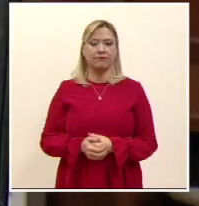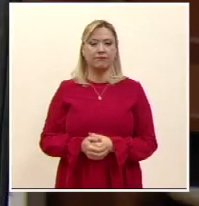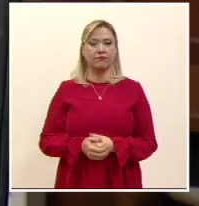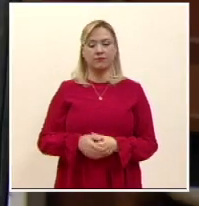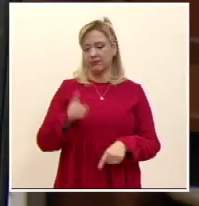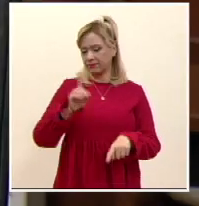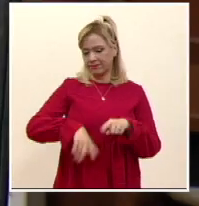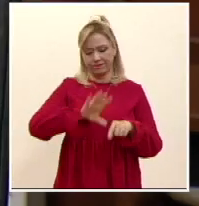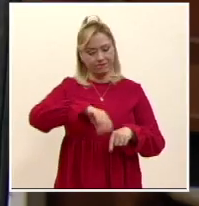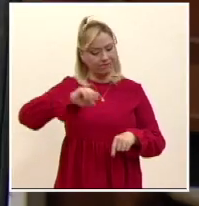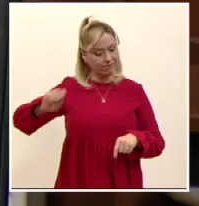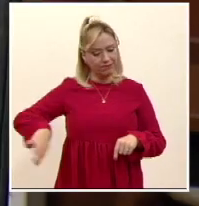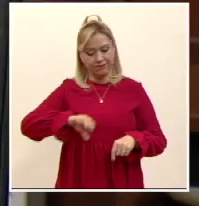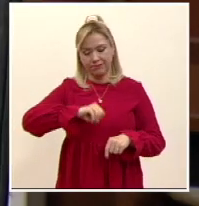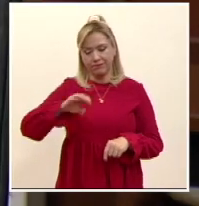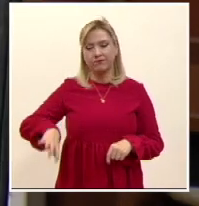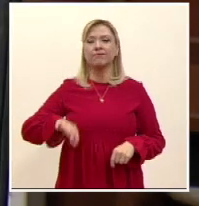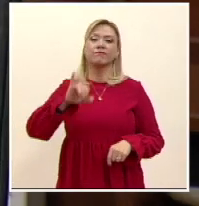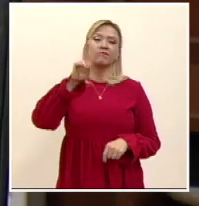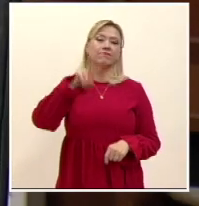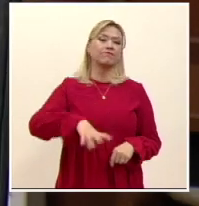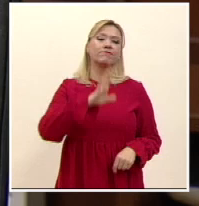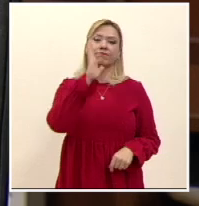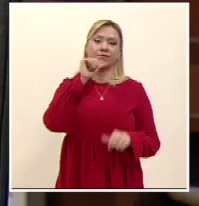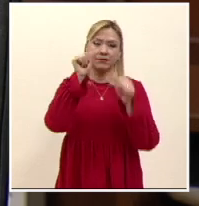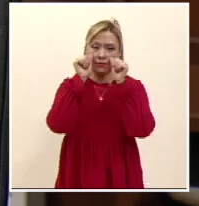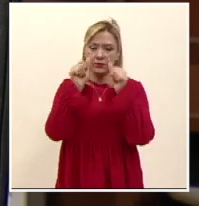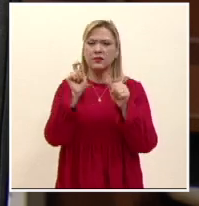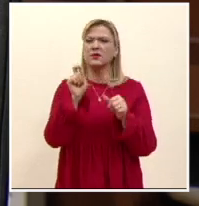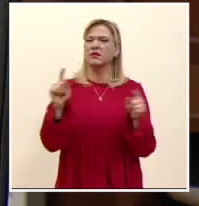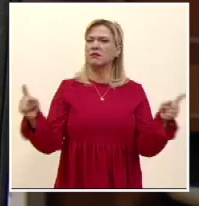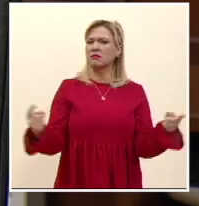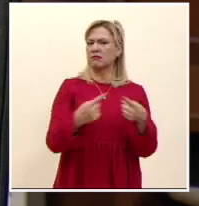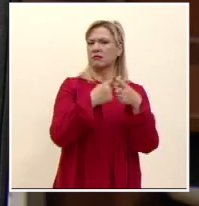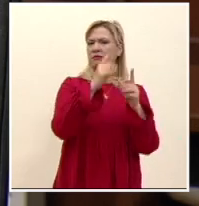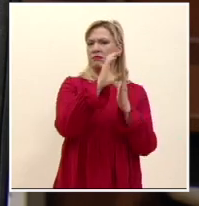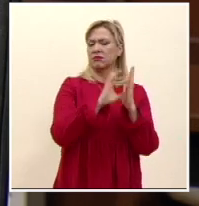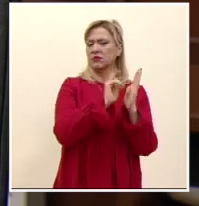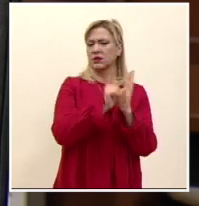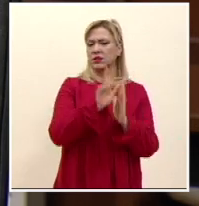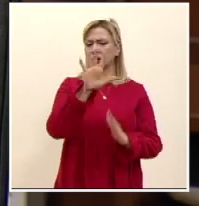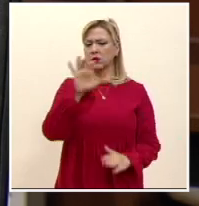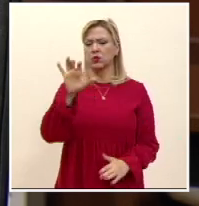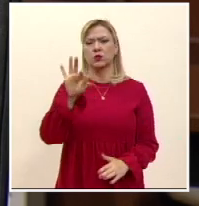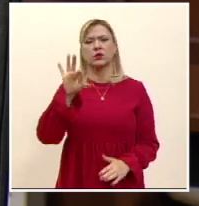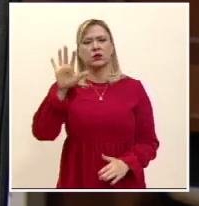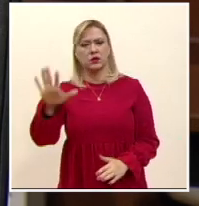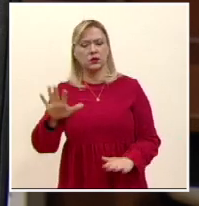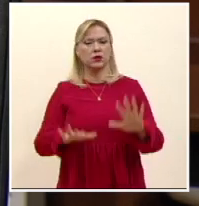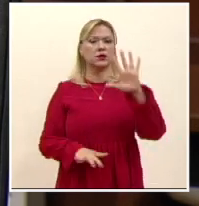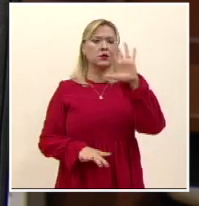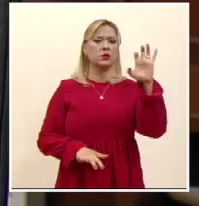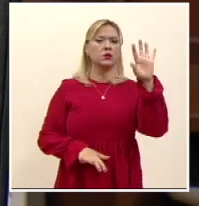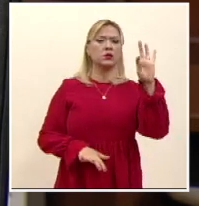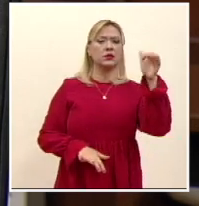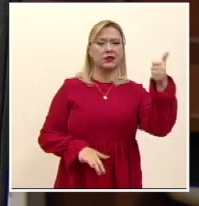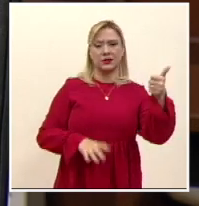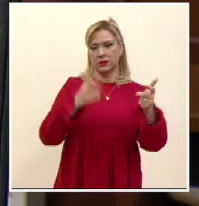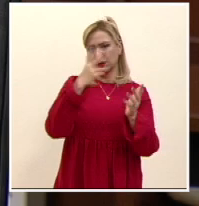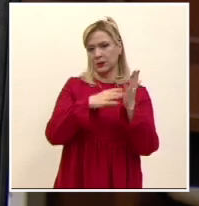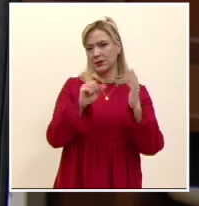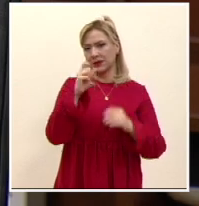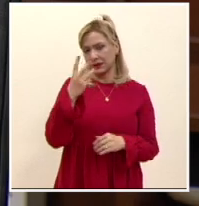desecharon por notoria y manifiesta improcedencia las controversias constitucionales 545 y 546 de